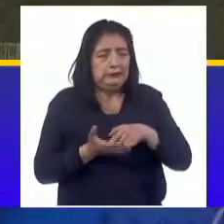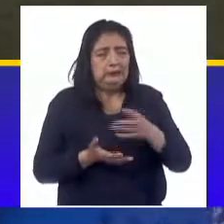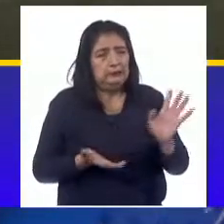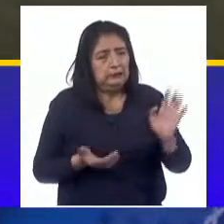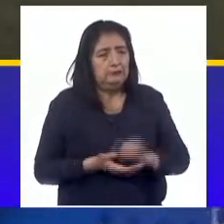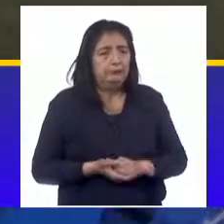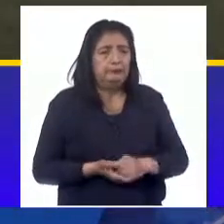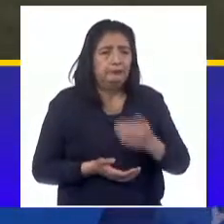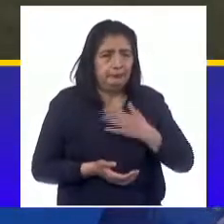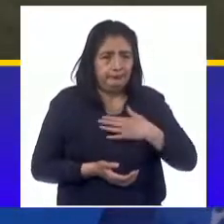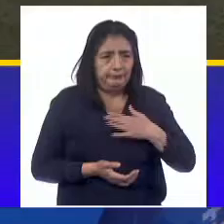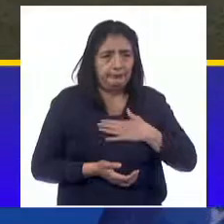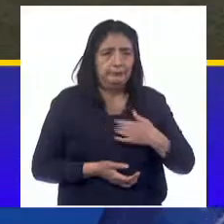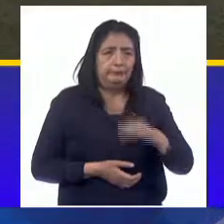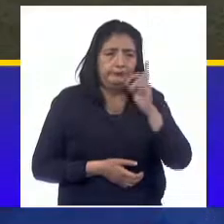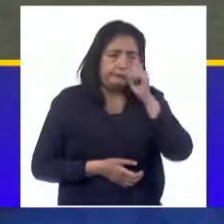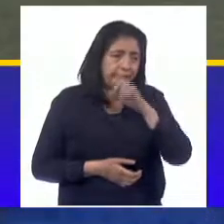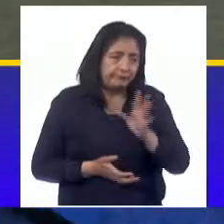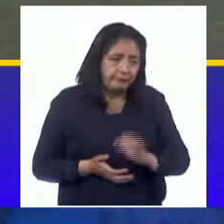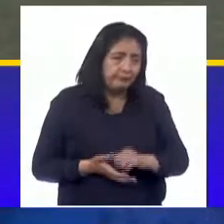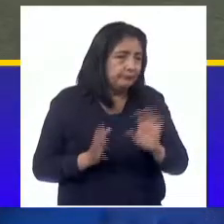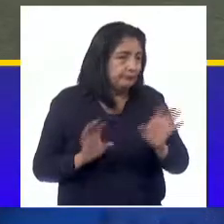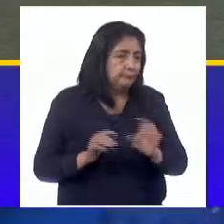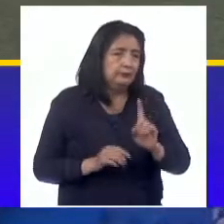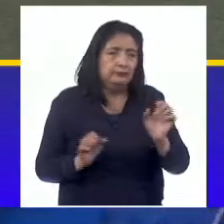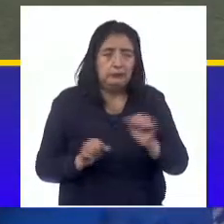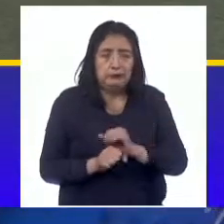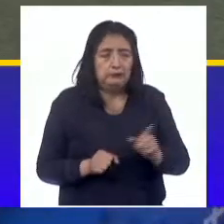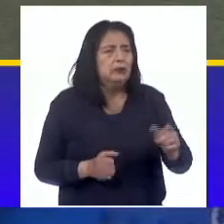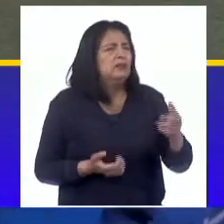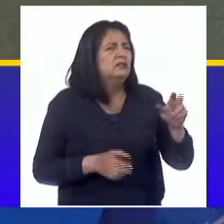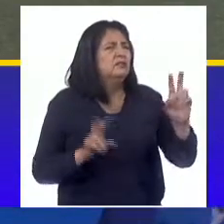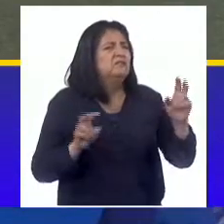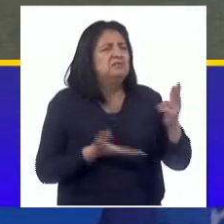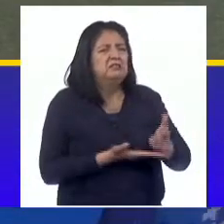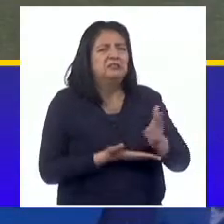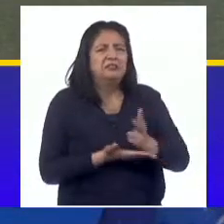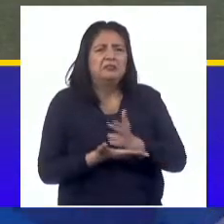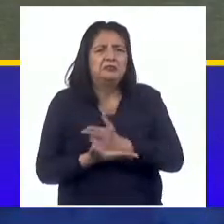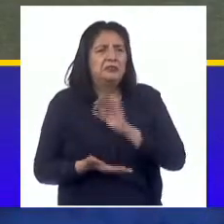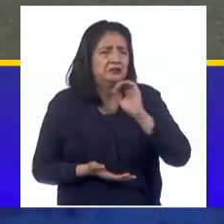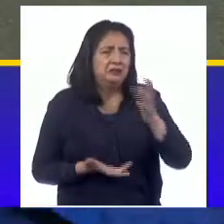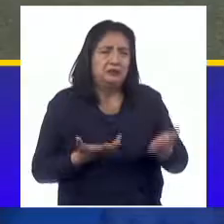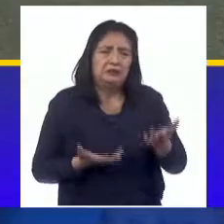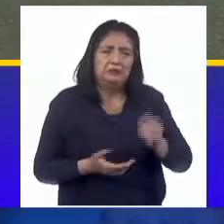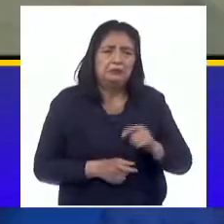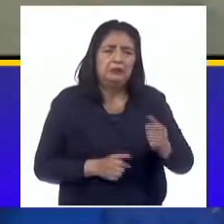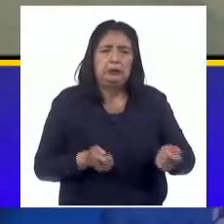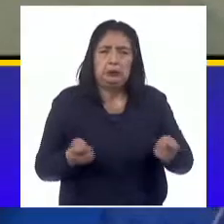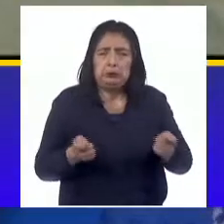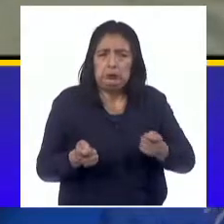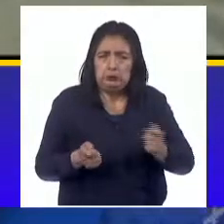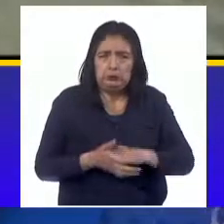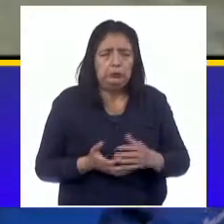pero que son para mí difíciles de cumplir, pero no imposibles, ¿no? Y en el tema de los estacionamientos, por ejemplo, alcalde, se dice que esa podría ser una manera de controlar un